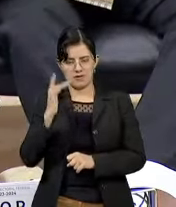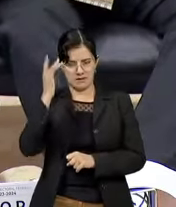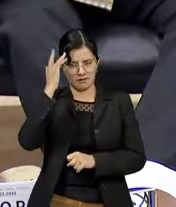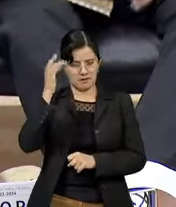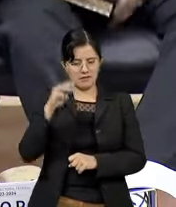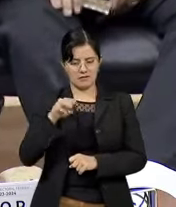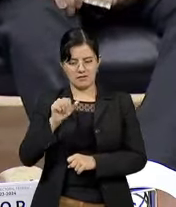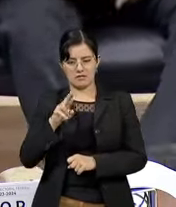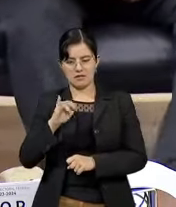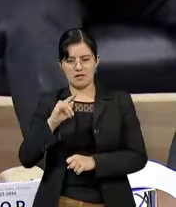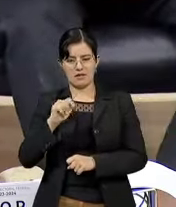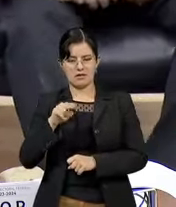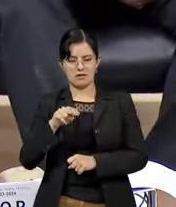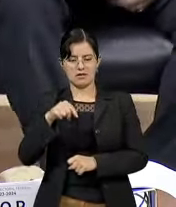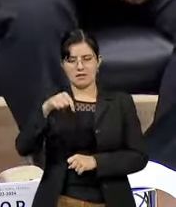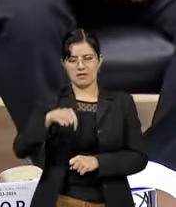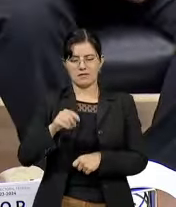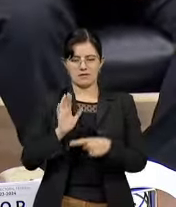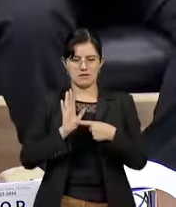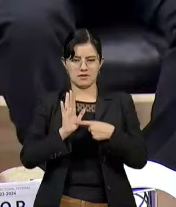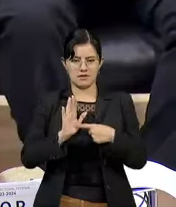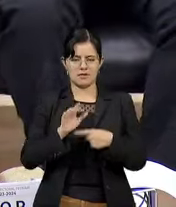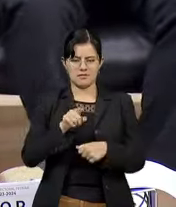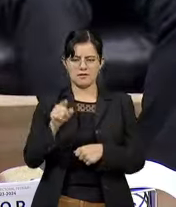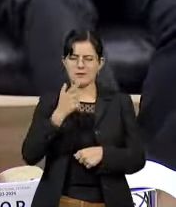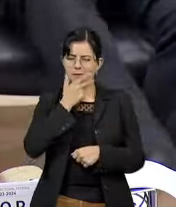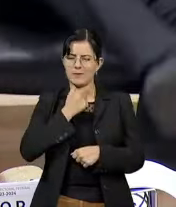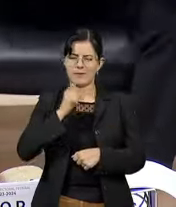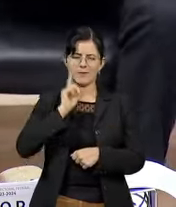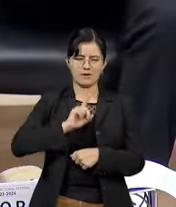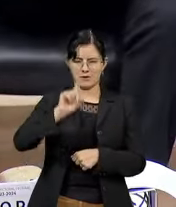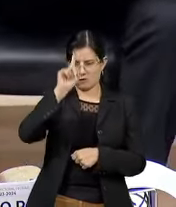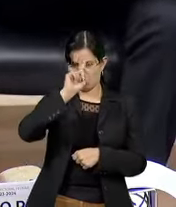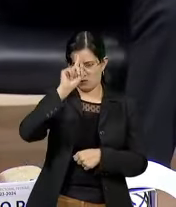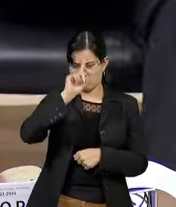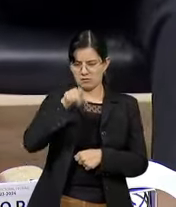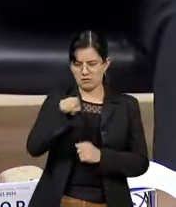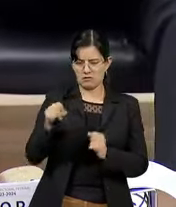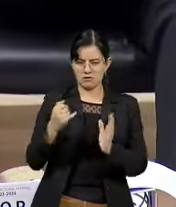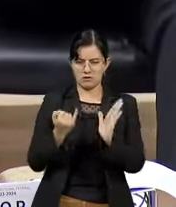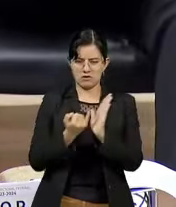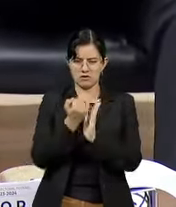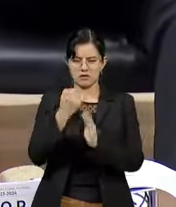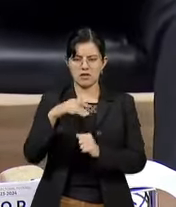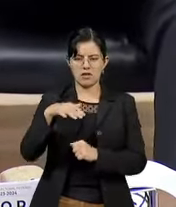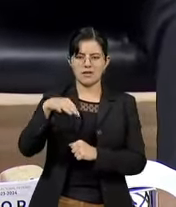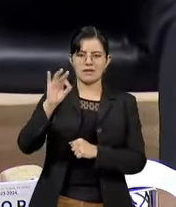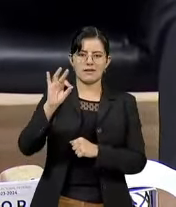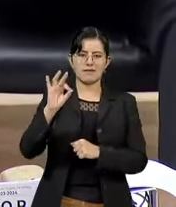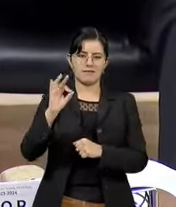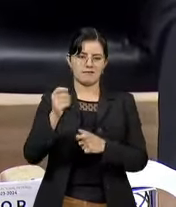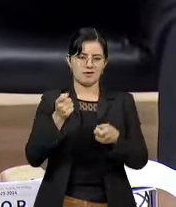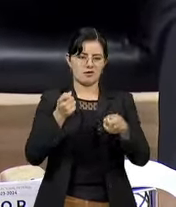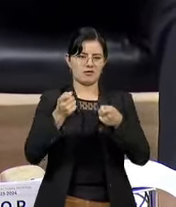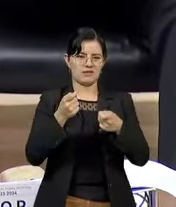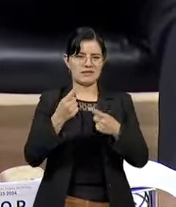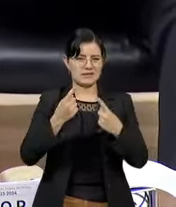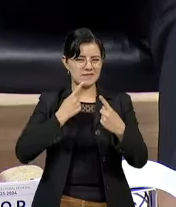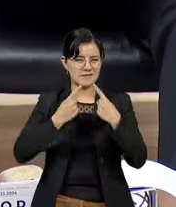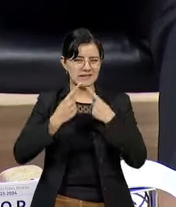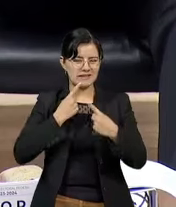es facultad de los consejeros consejeras decidir Quiénes son los moderadores en los partidos no tenemos